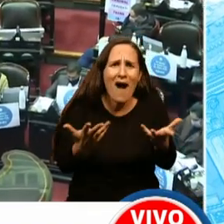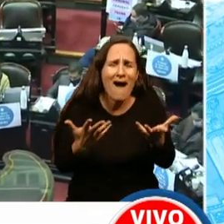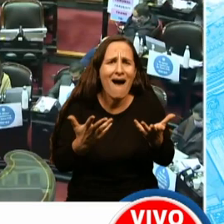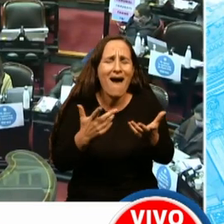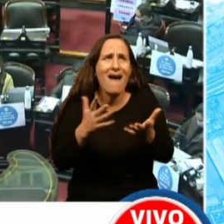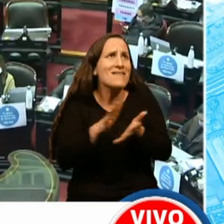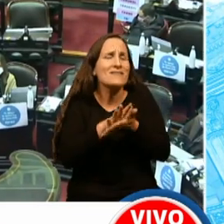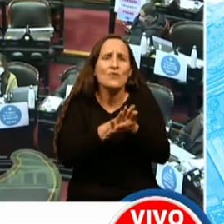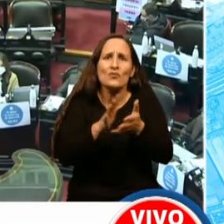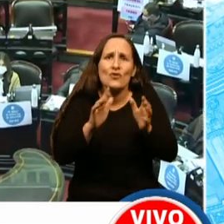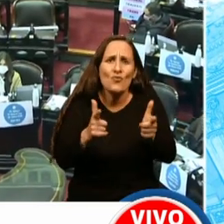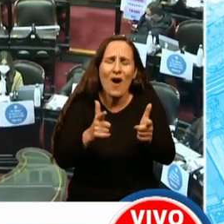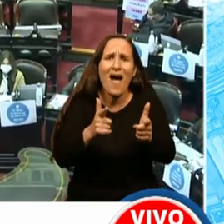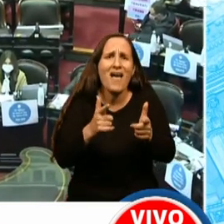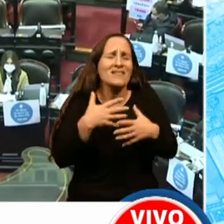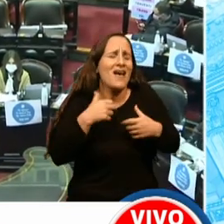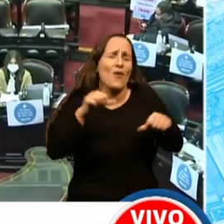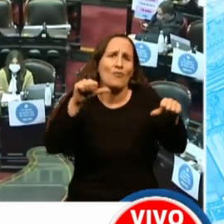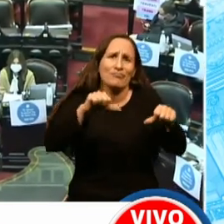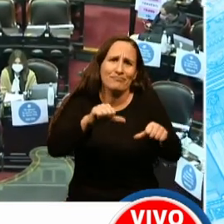tienen salud y se mueren